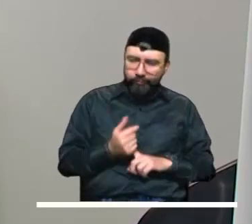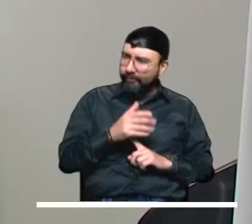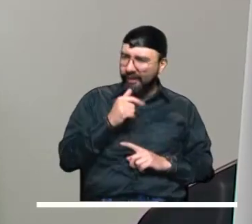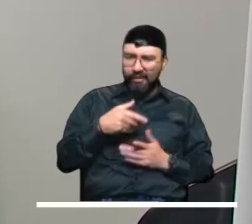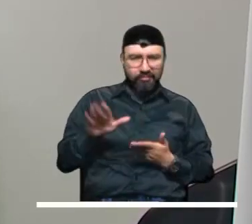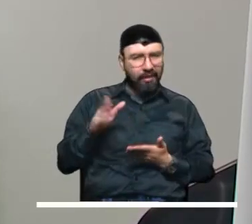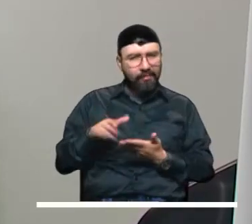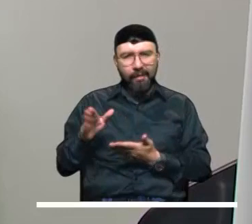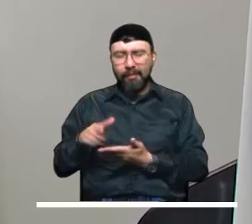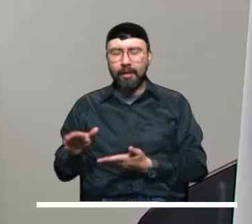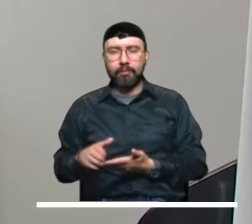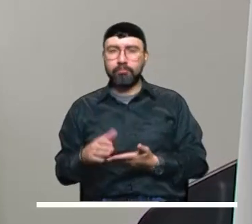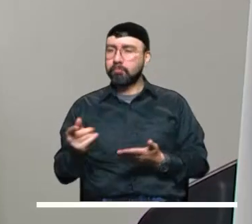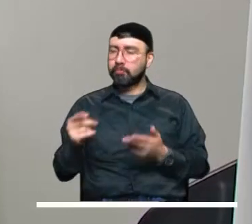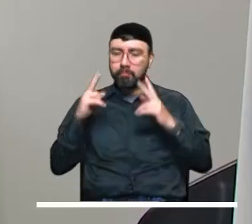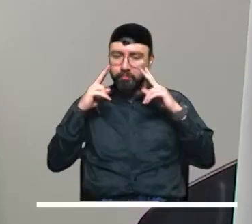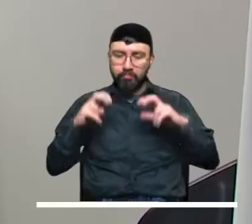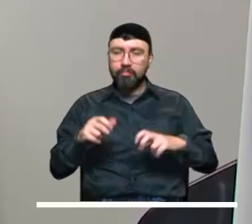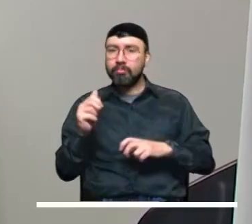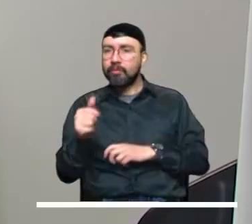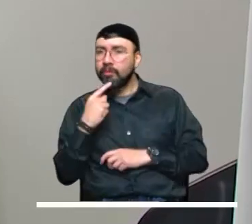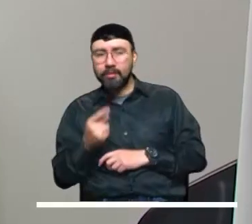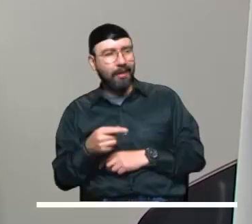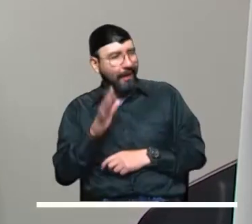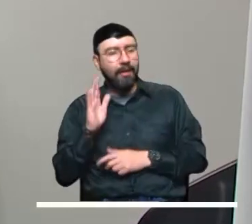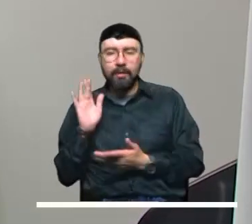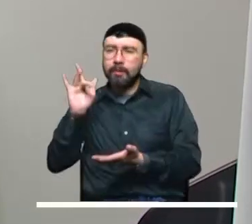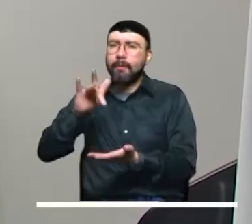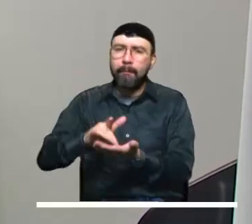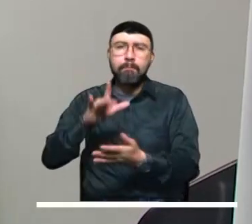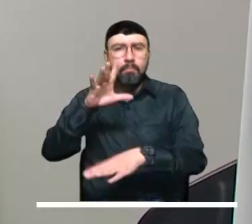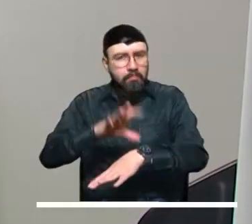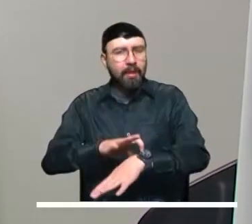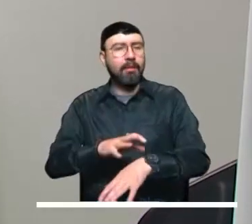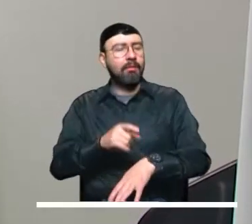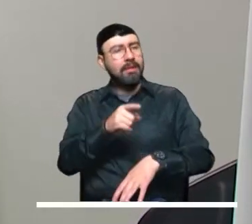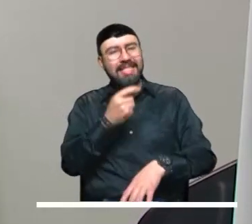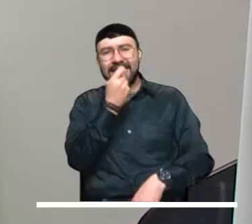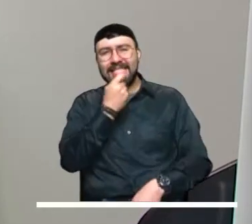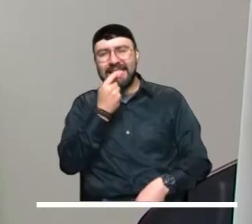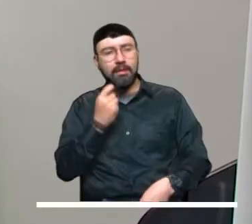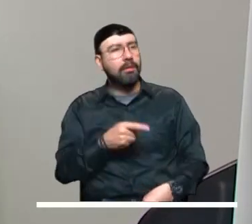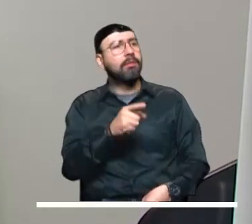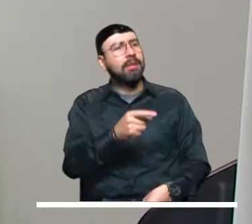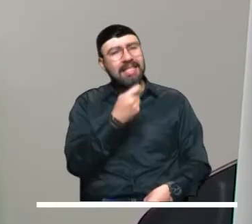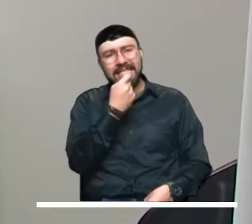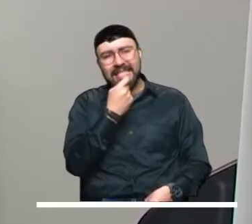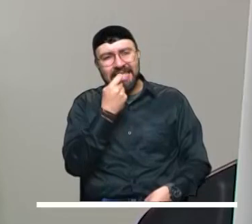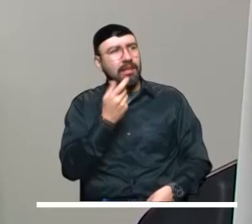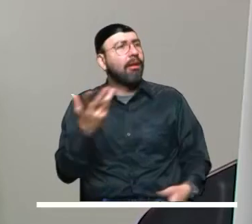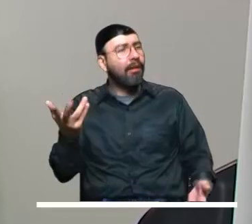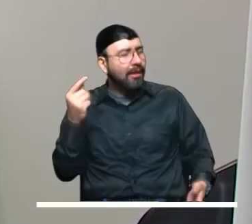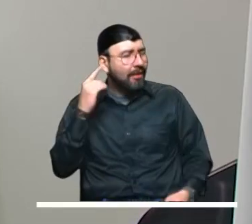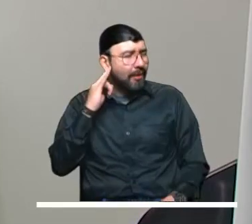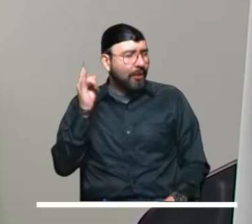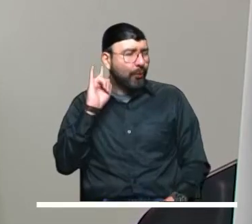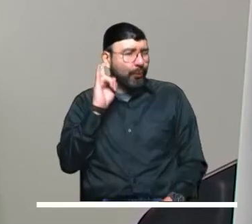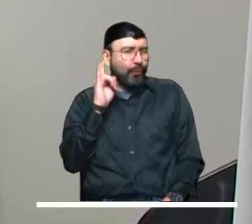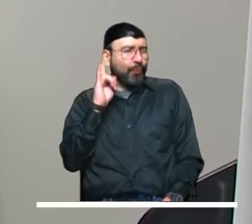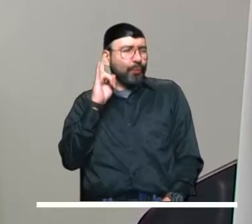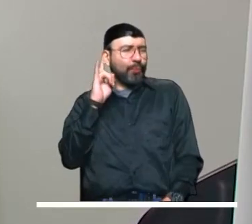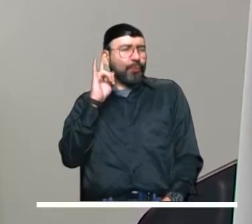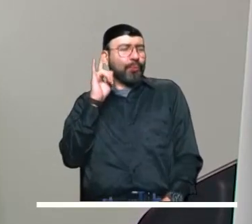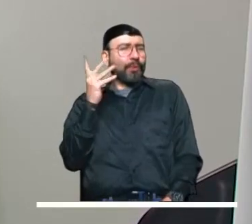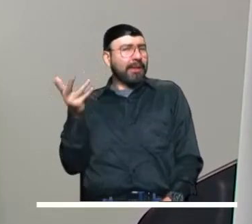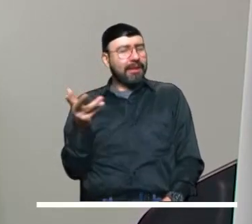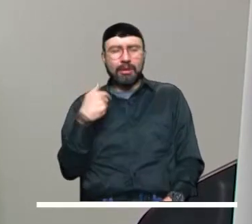Entre toda esa revisión, él decidió acudir al odontólogo. Le comenta al odontólogo qué está pasando, qué está sintiendo, cómo